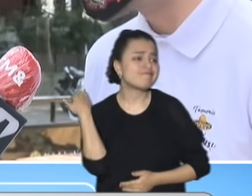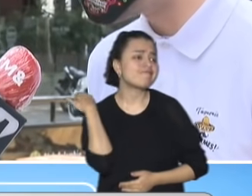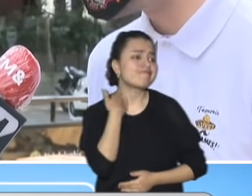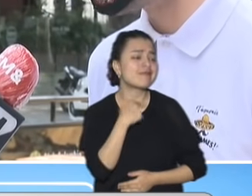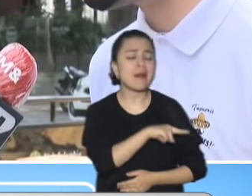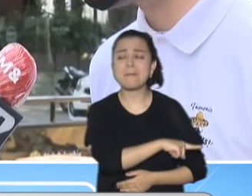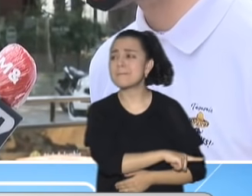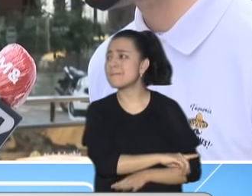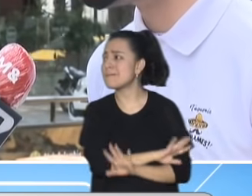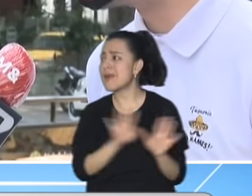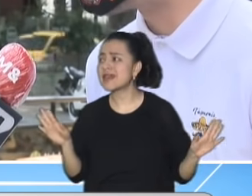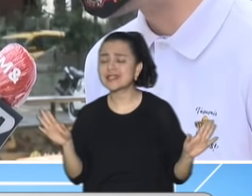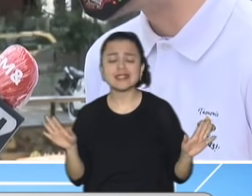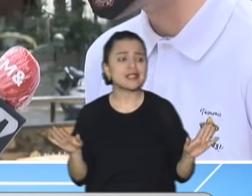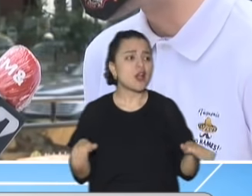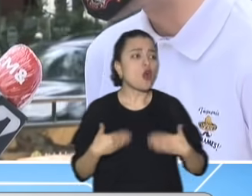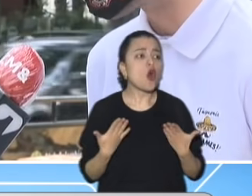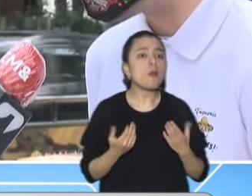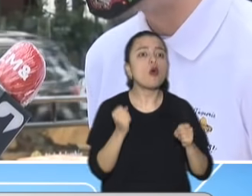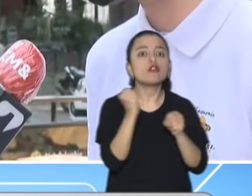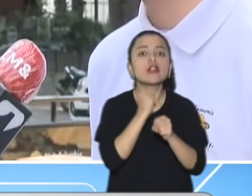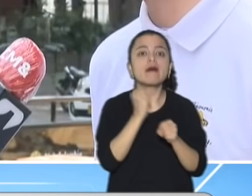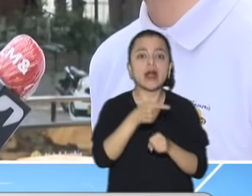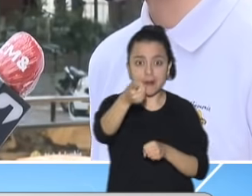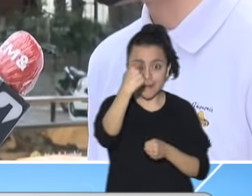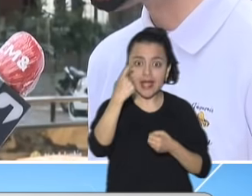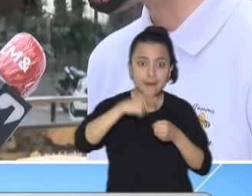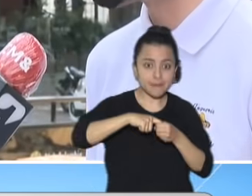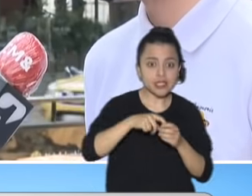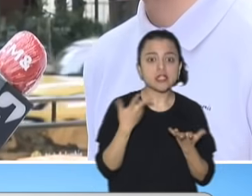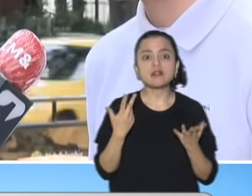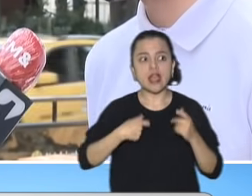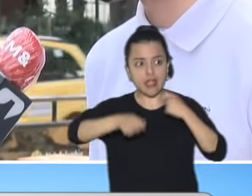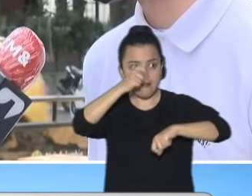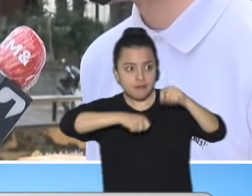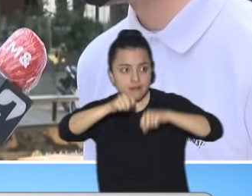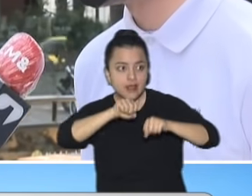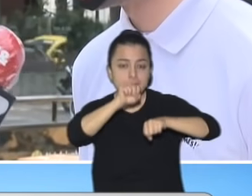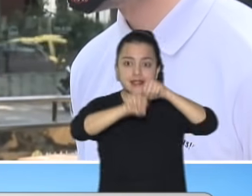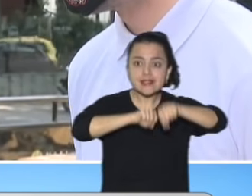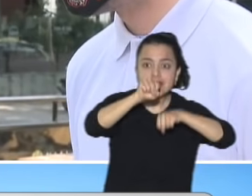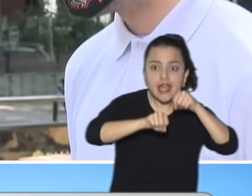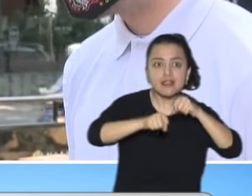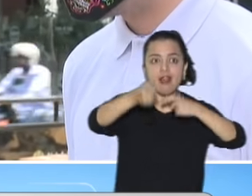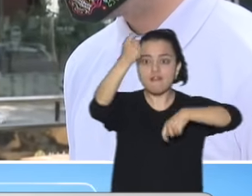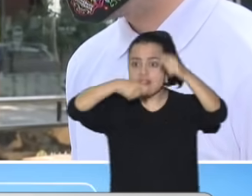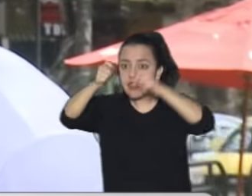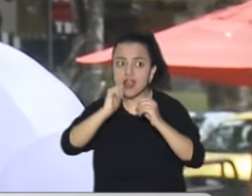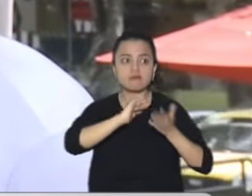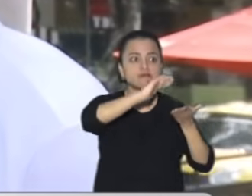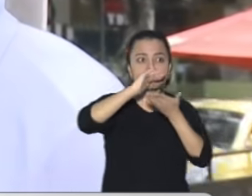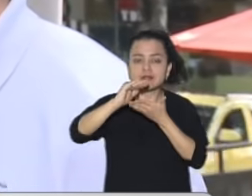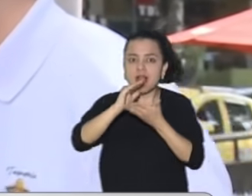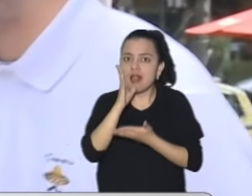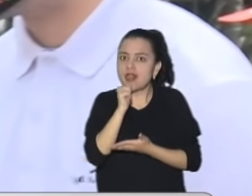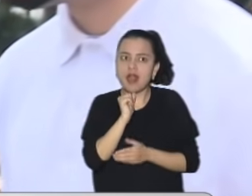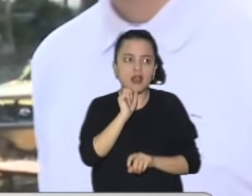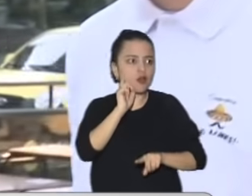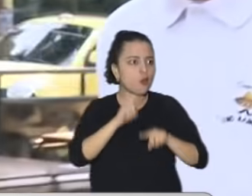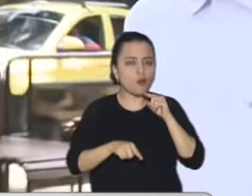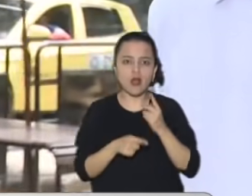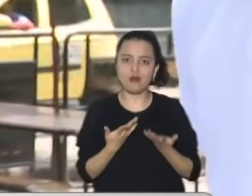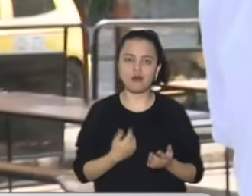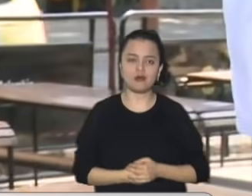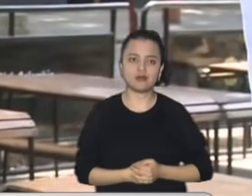no los puedo llamar porque no tengo trabajos que darles, no tengo turnos para darles. Don Gabriel, muchísimas gracias. Pues